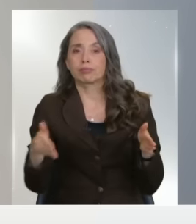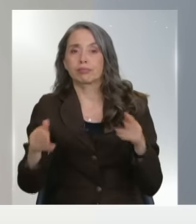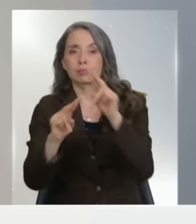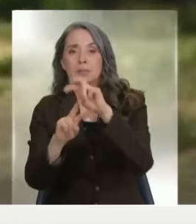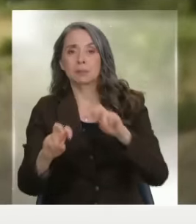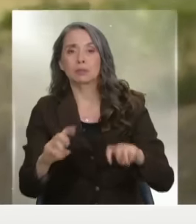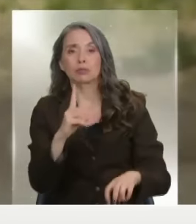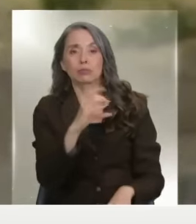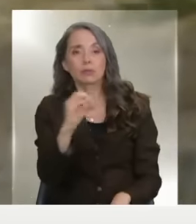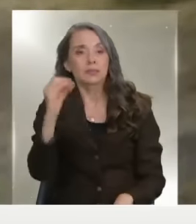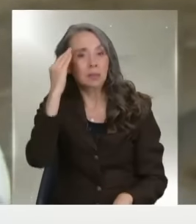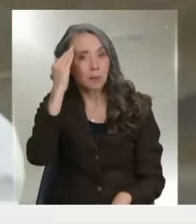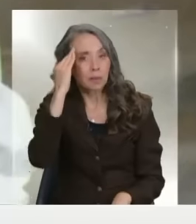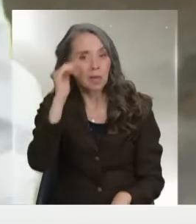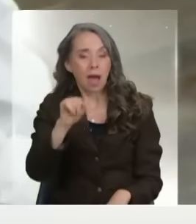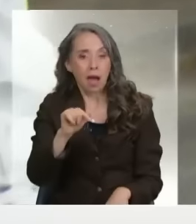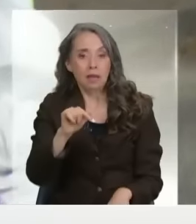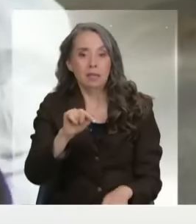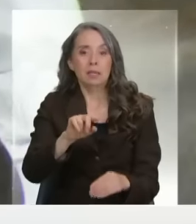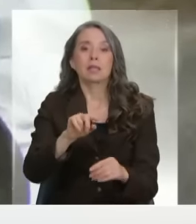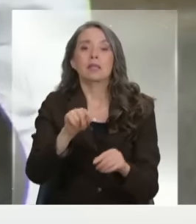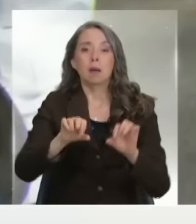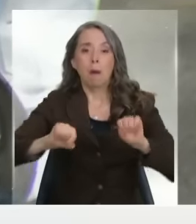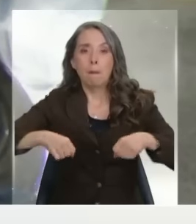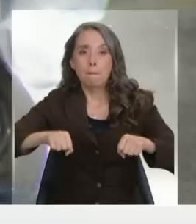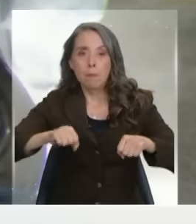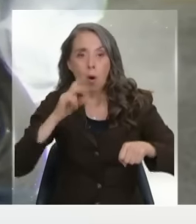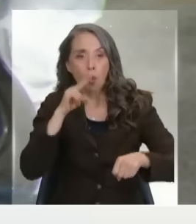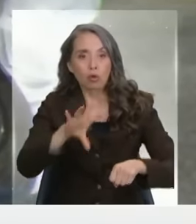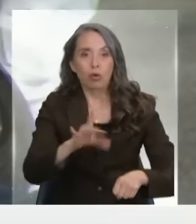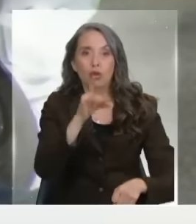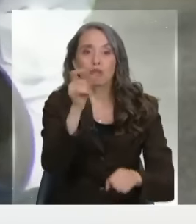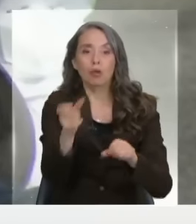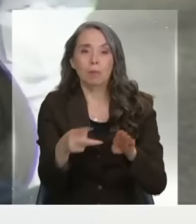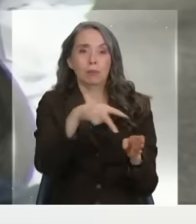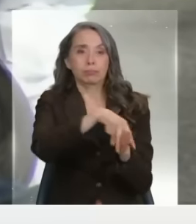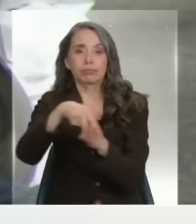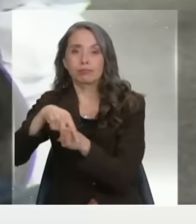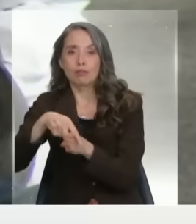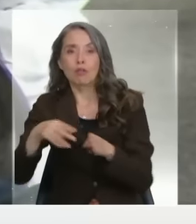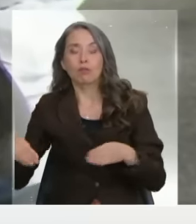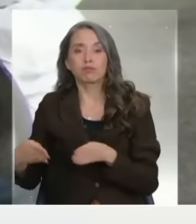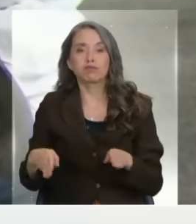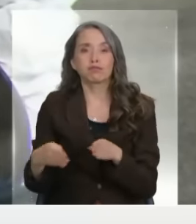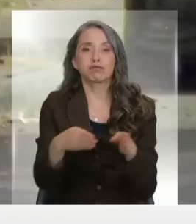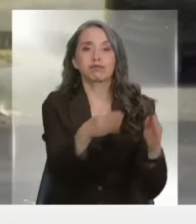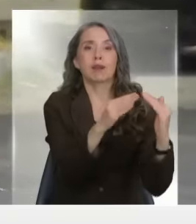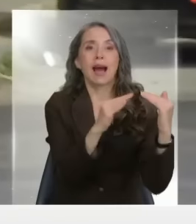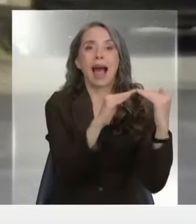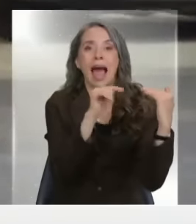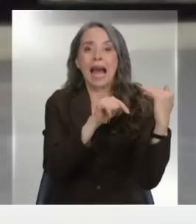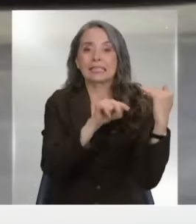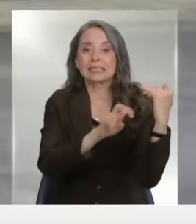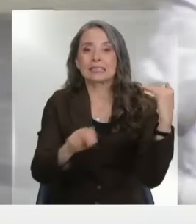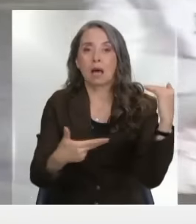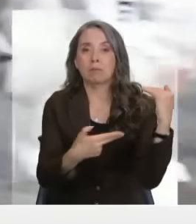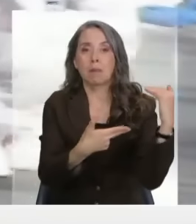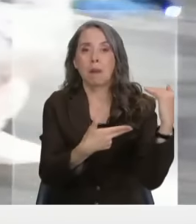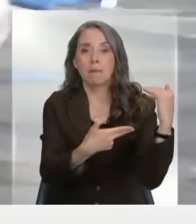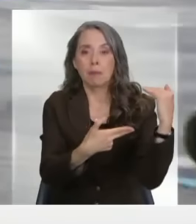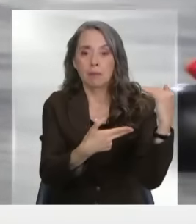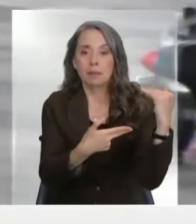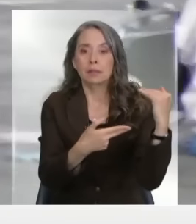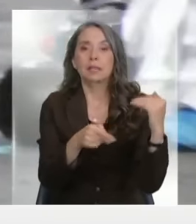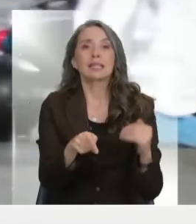100 días. En el lugar se encontró una moto que utilizaron los involucrados para movilizarse hasta la casa que balearon. También la